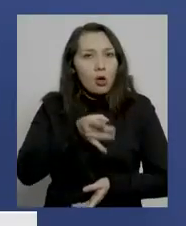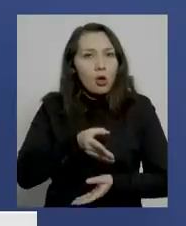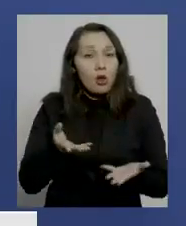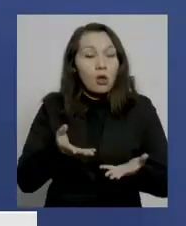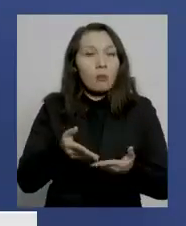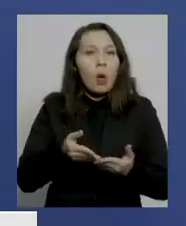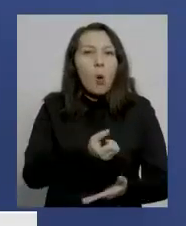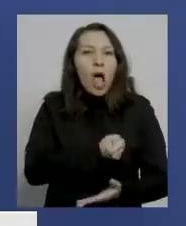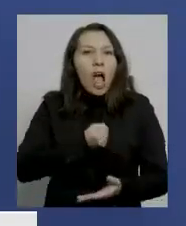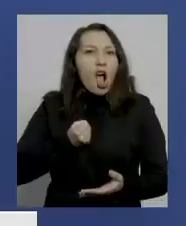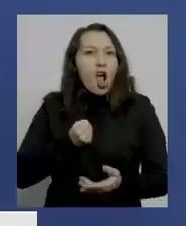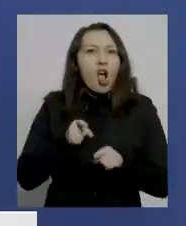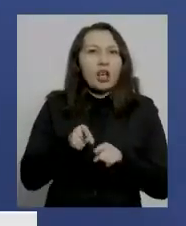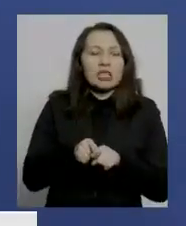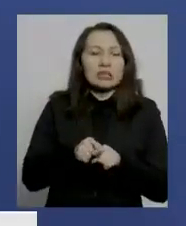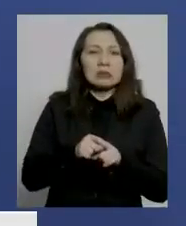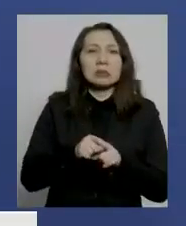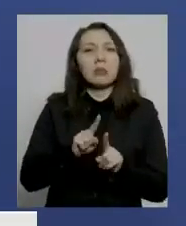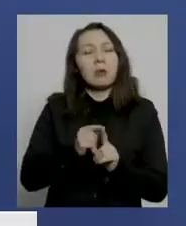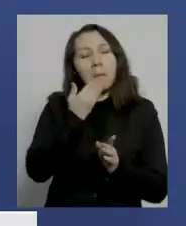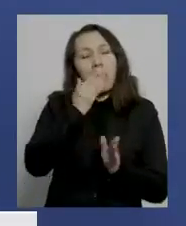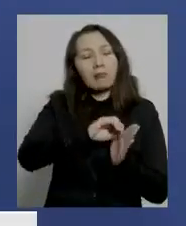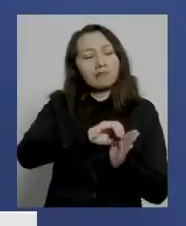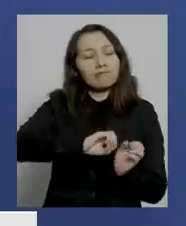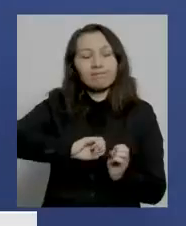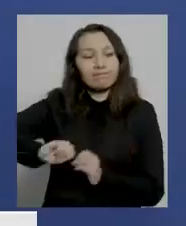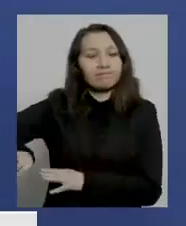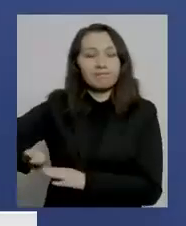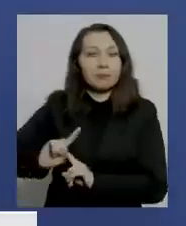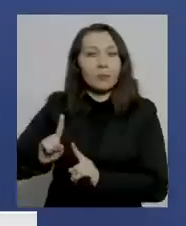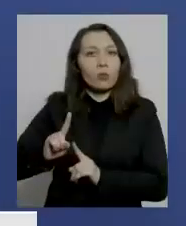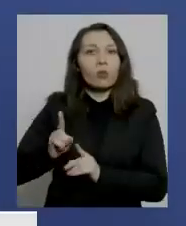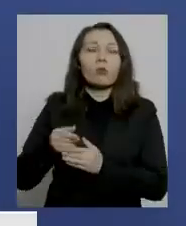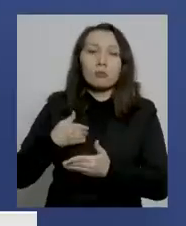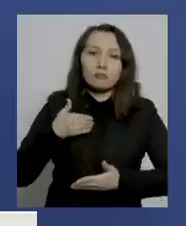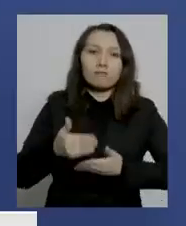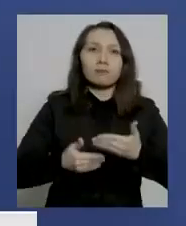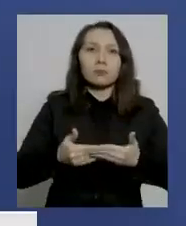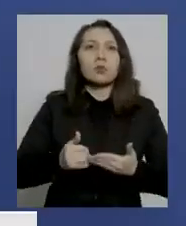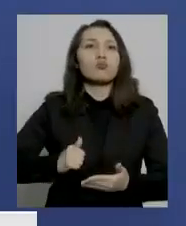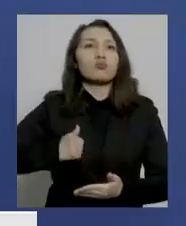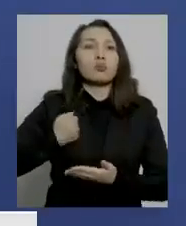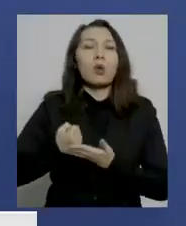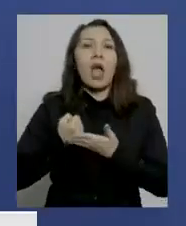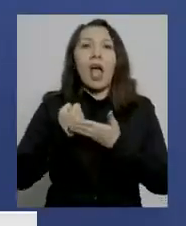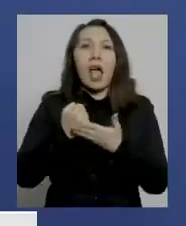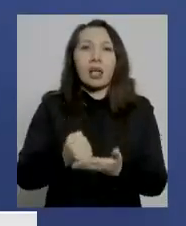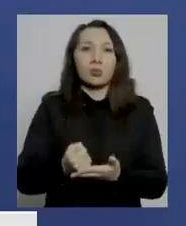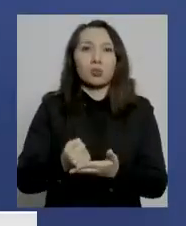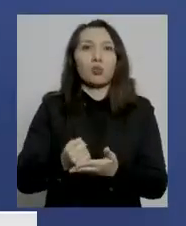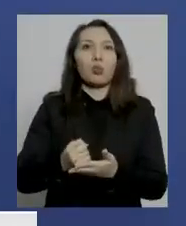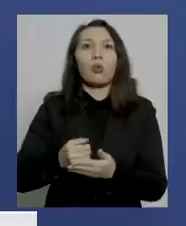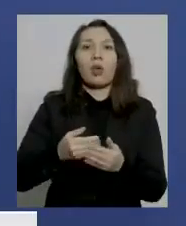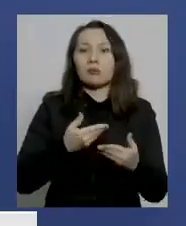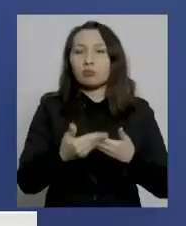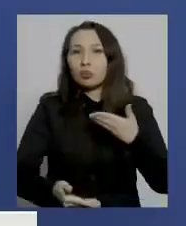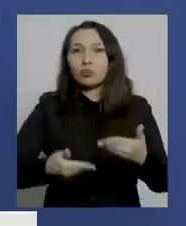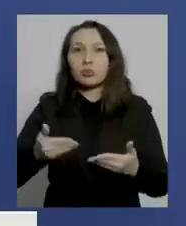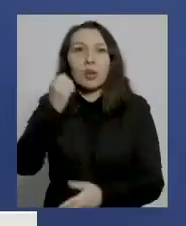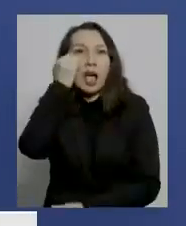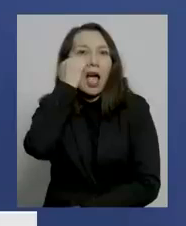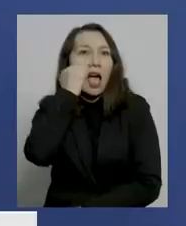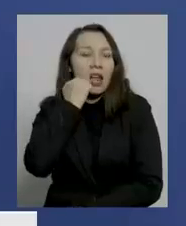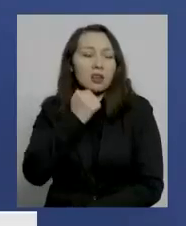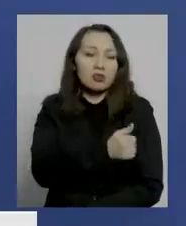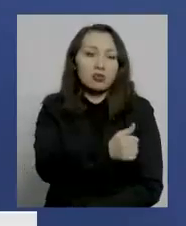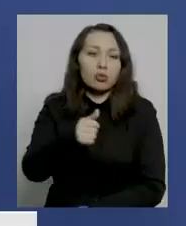que el egoísmo y la mezquindad pase a un lado y dé paso a la generosidad, a la solidaridad y al cariño